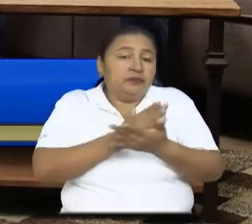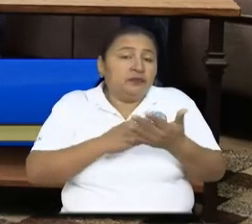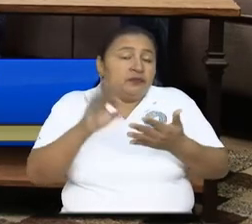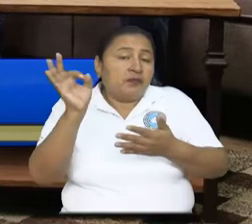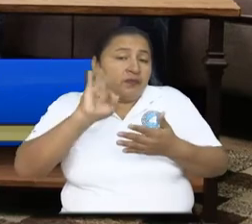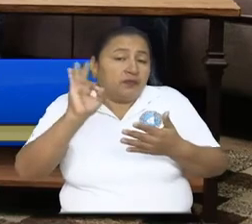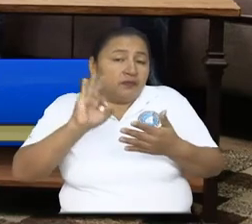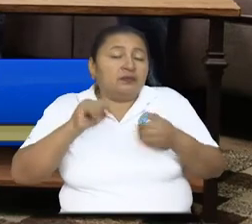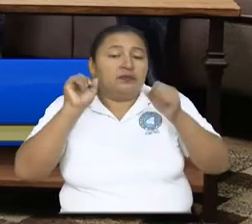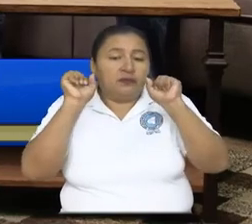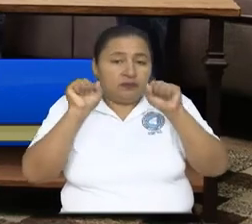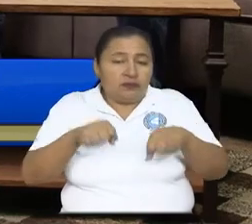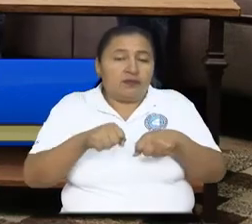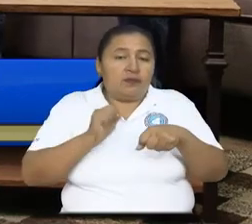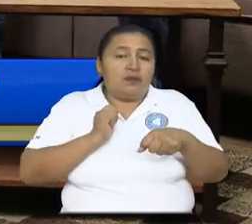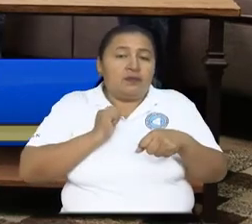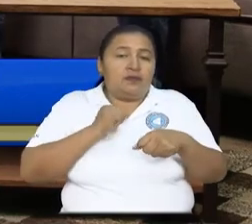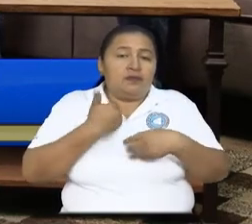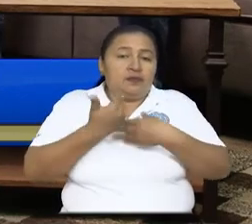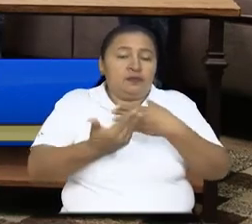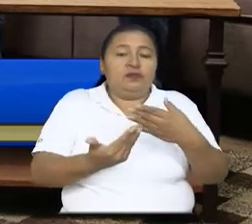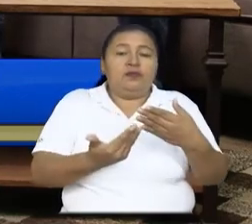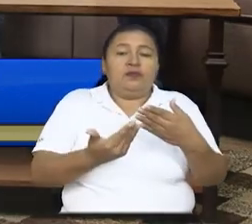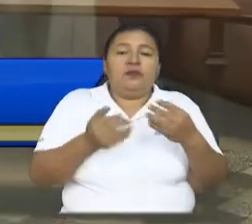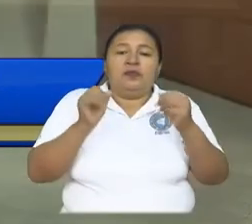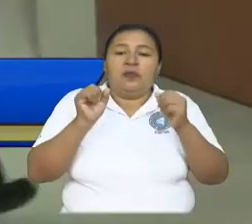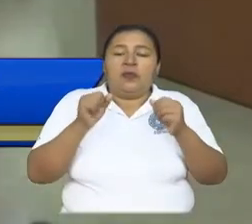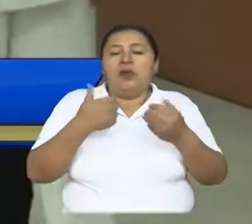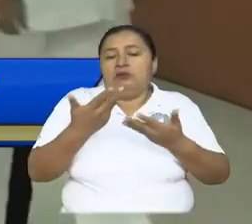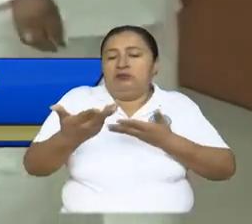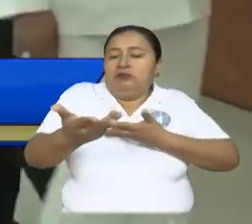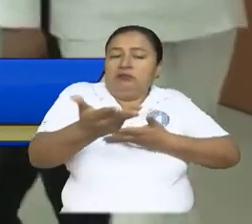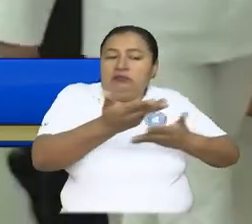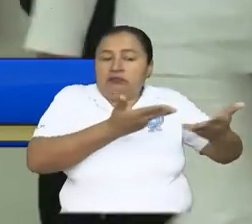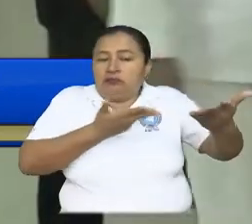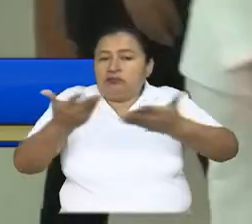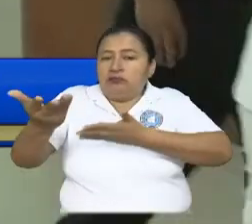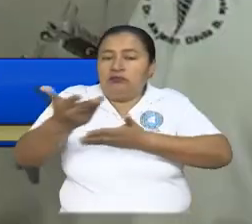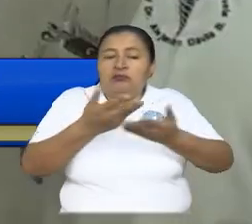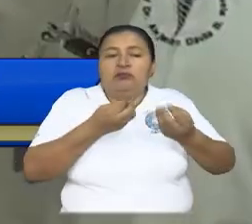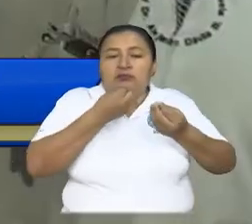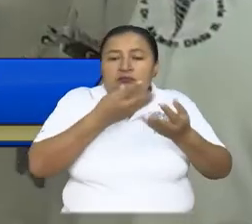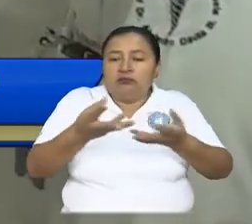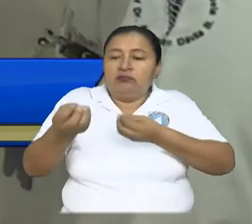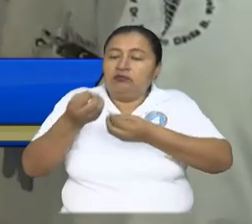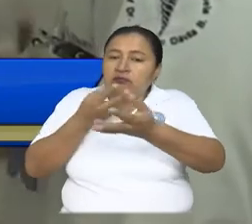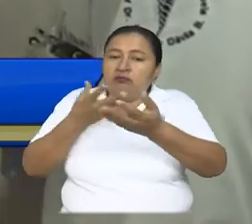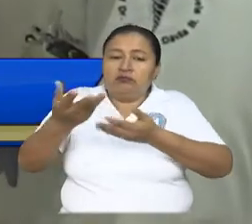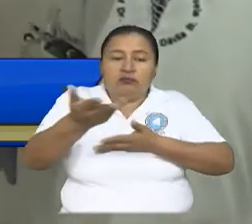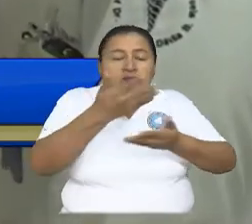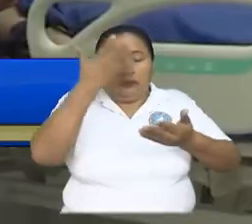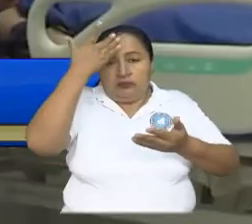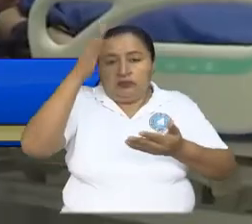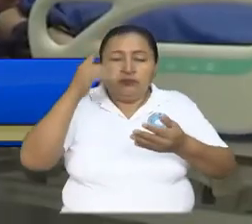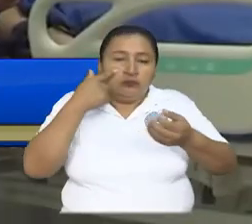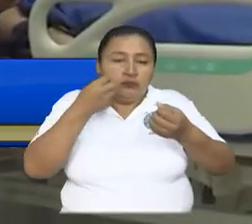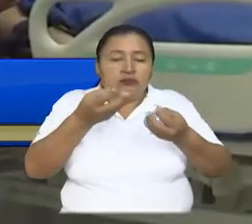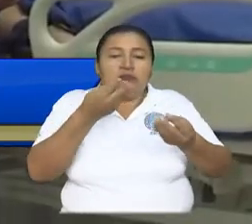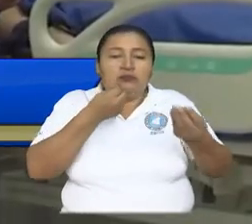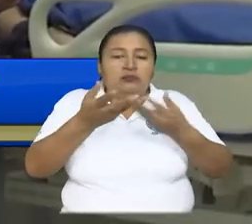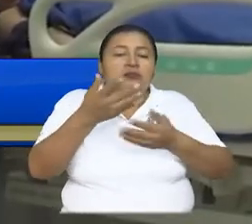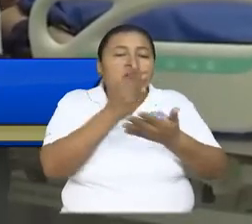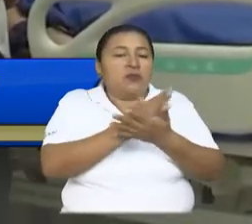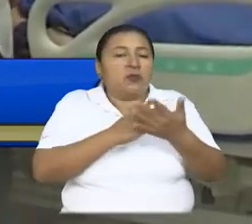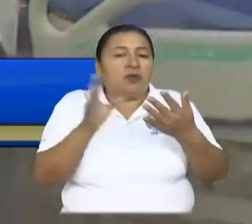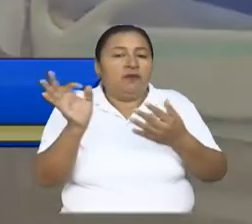que se pueda compartir ese ese saber verdad y que pueda generar de